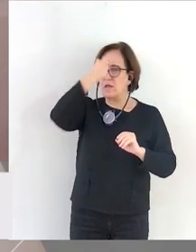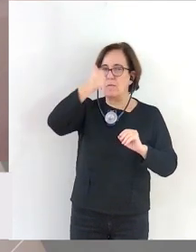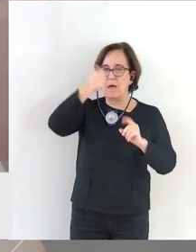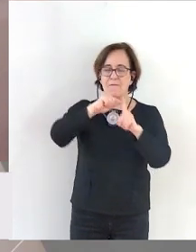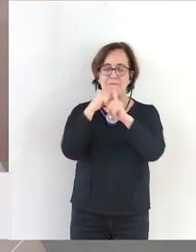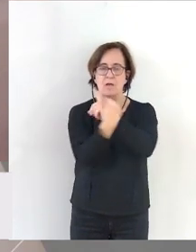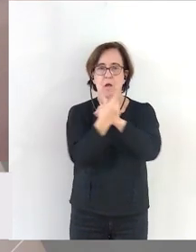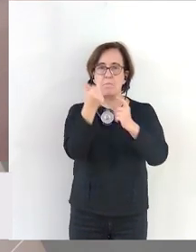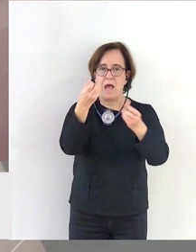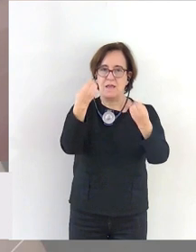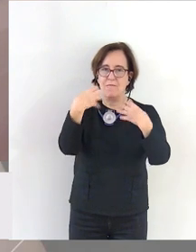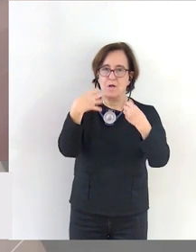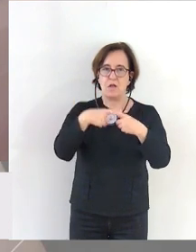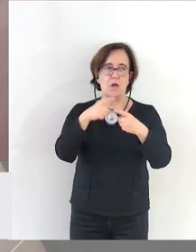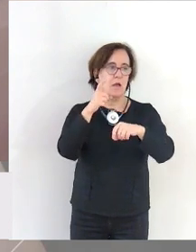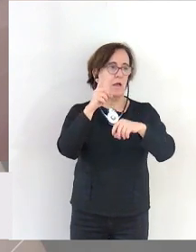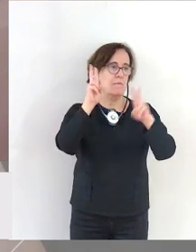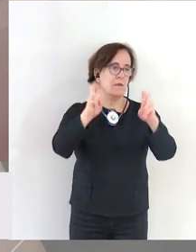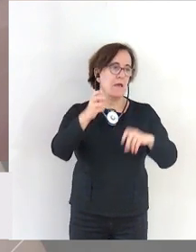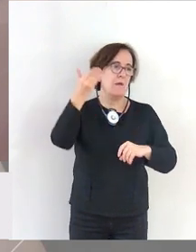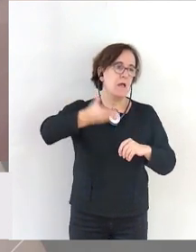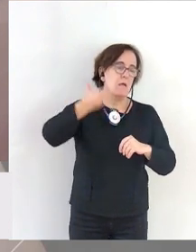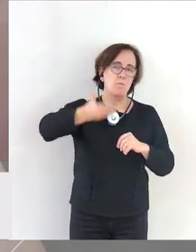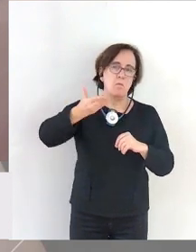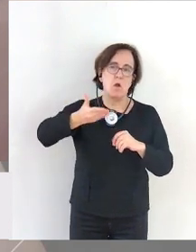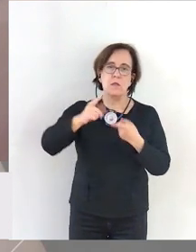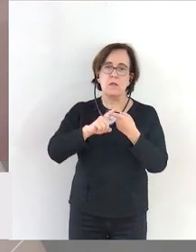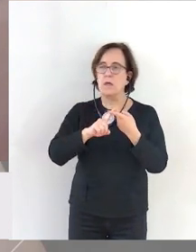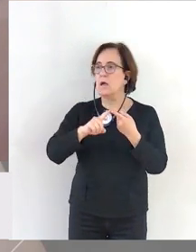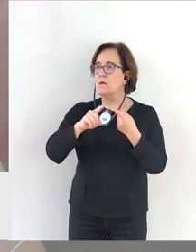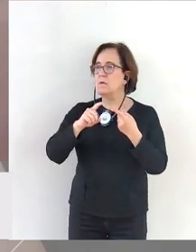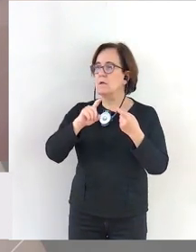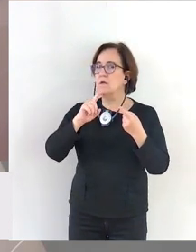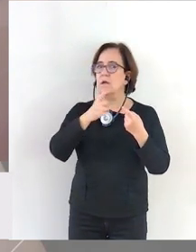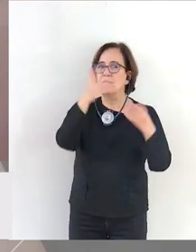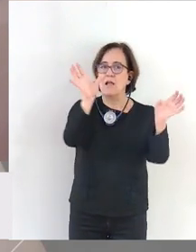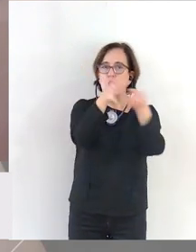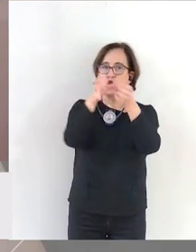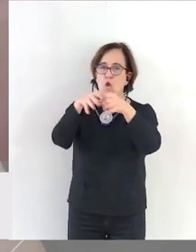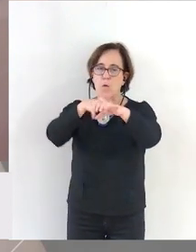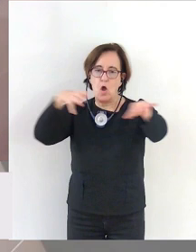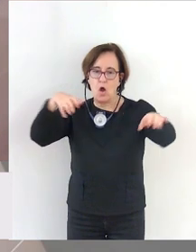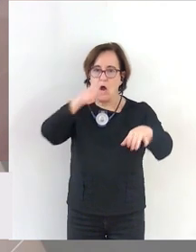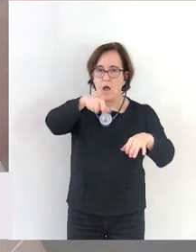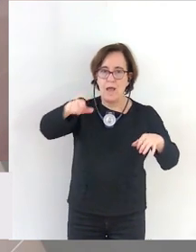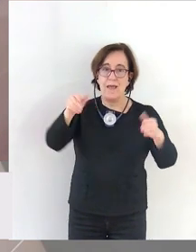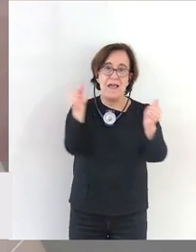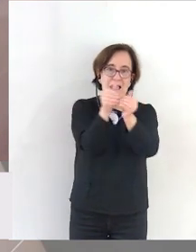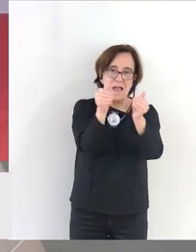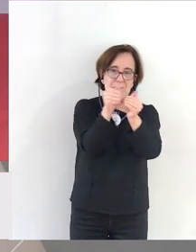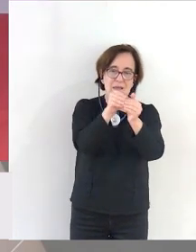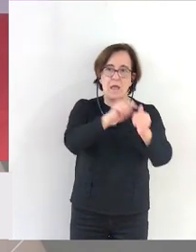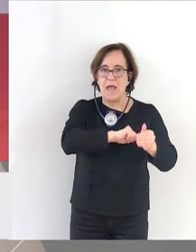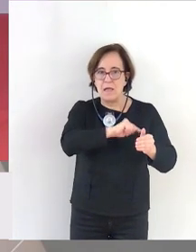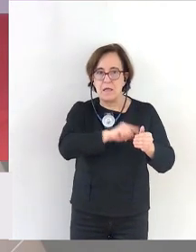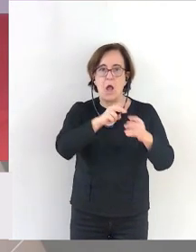información los aspectos claves de varios grupos demográficos como minorías éticas